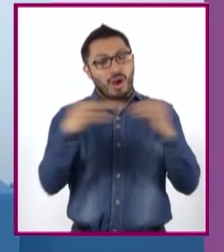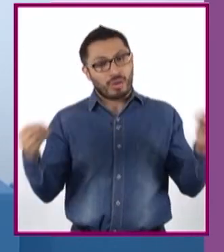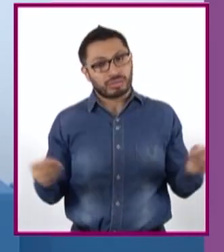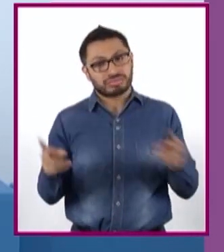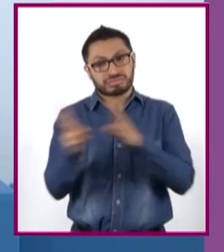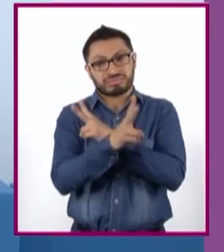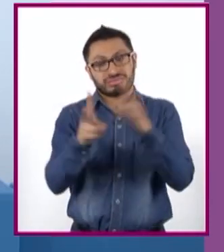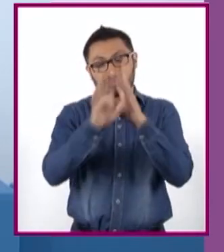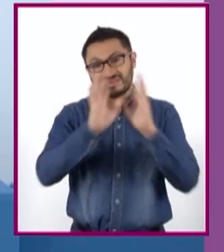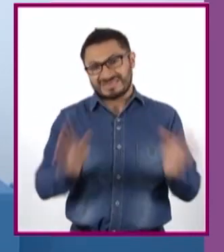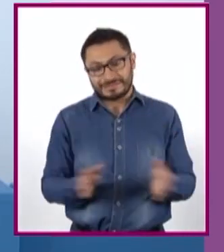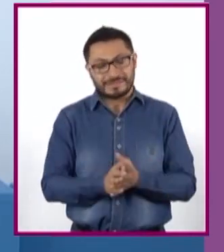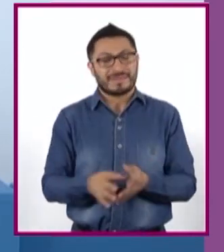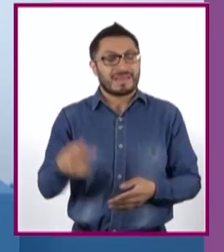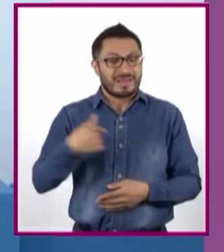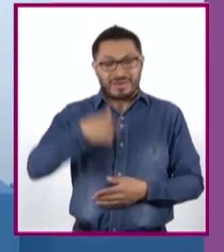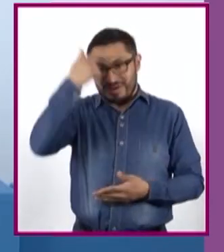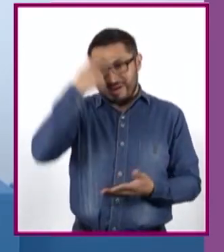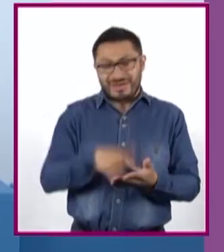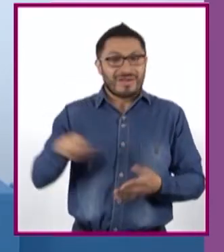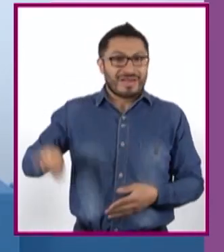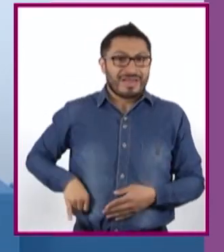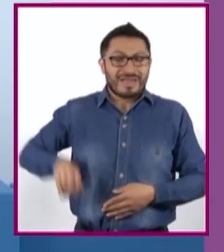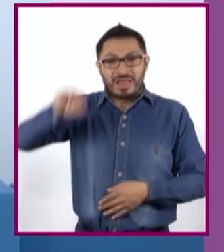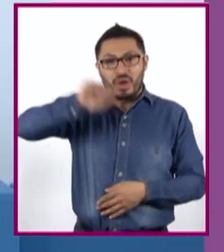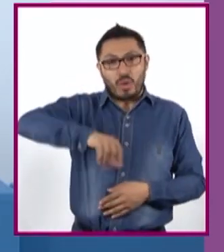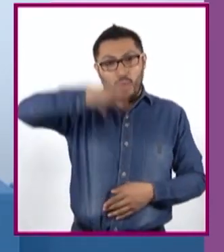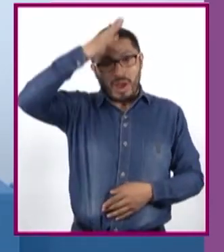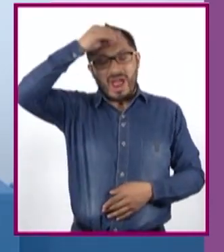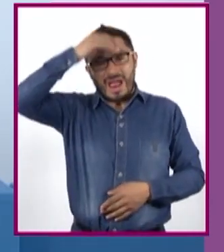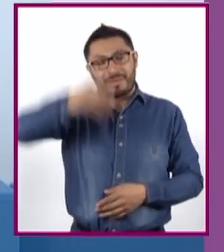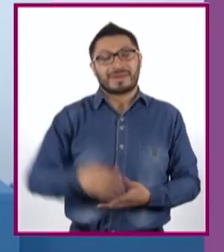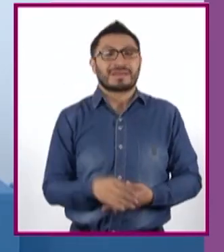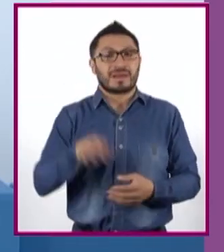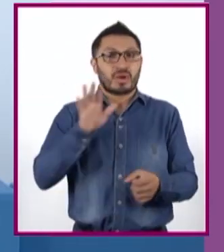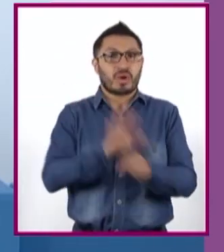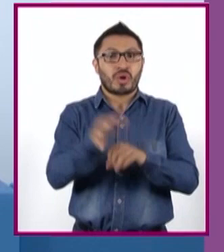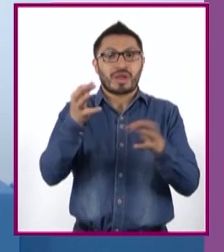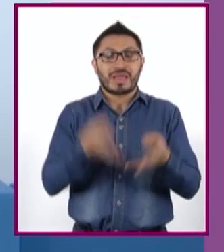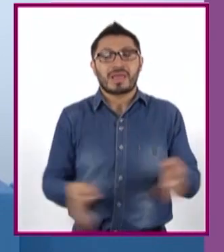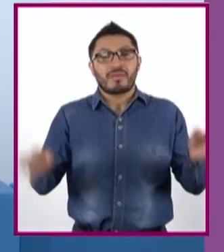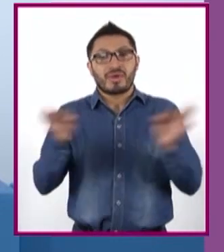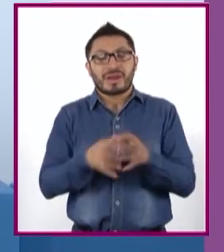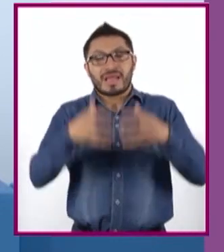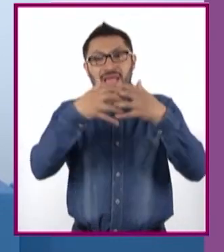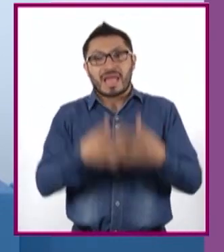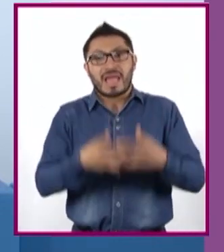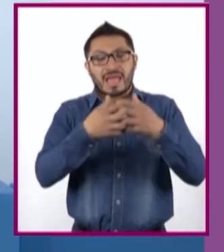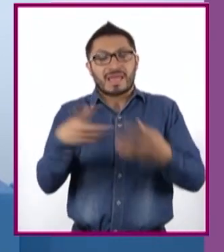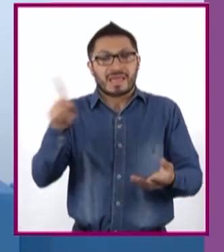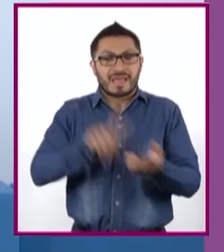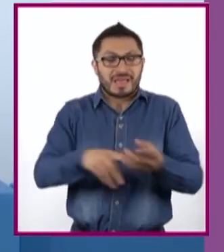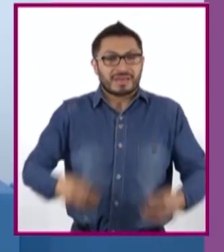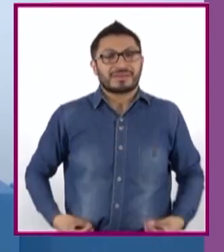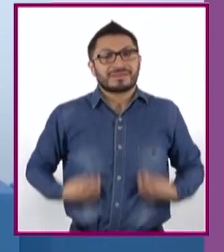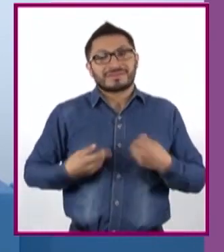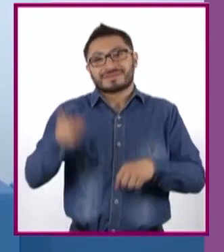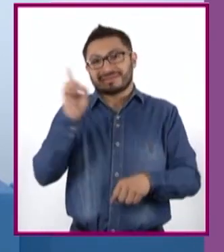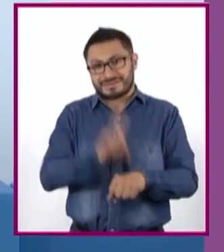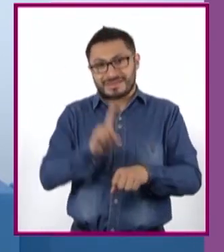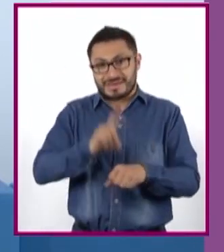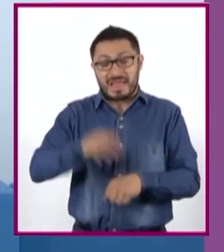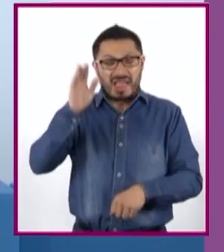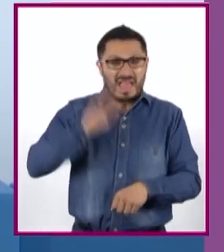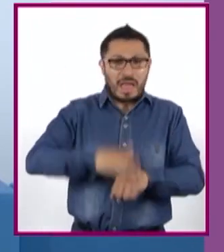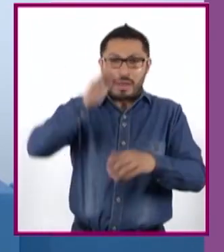muy enriquecedor todo lo que aprendimos el día de hoy sobre la importancia de las máquinas en nuestra vida diaria y sobre todo la